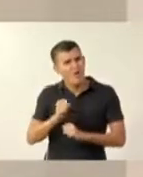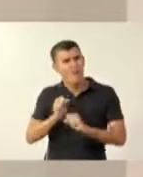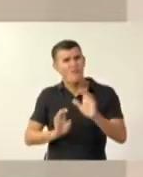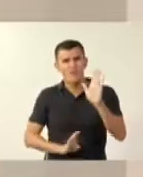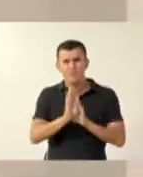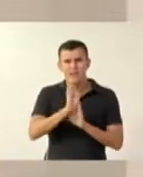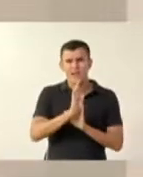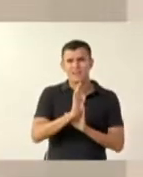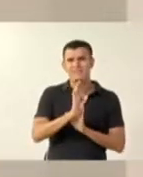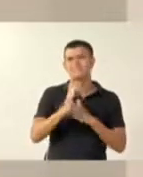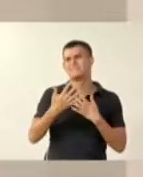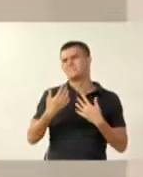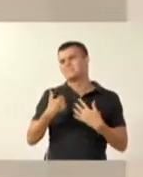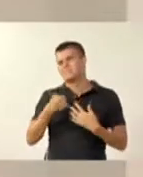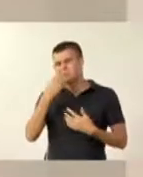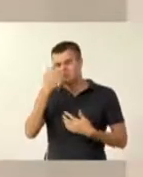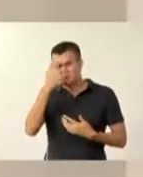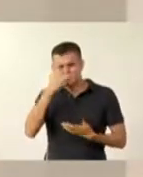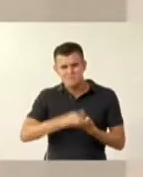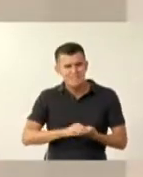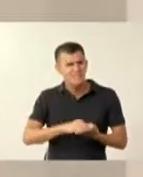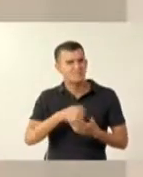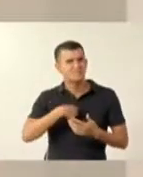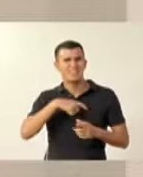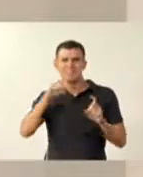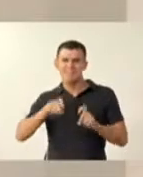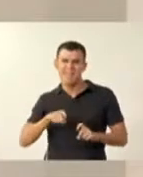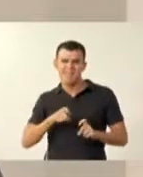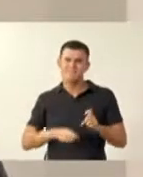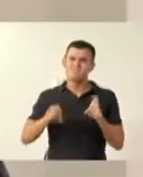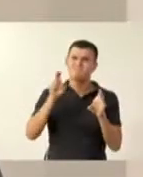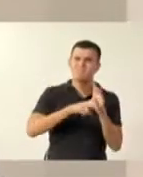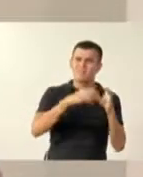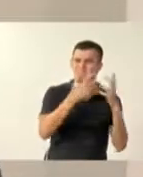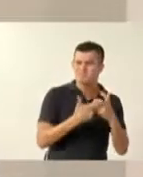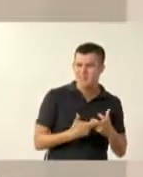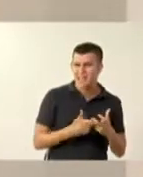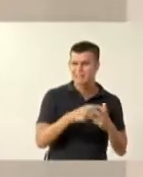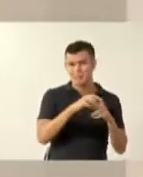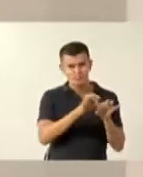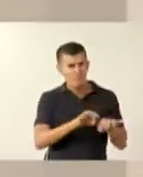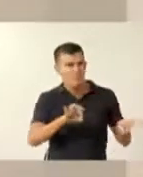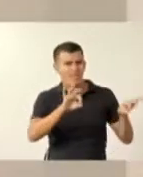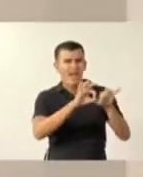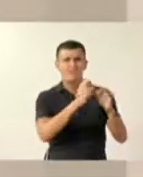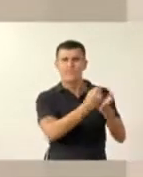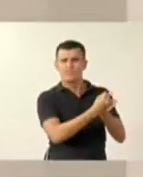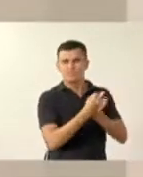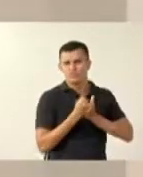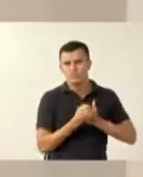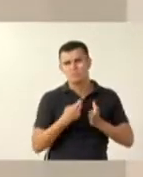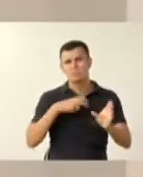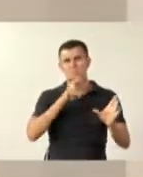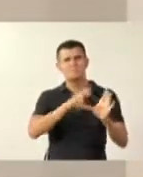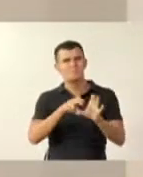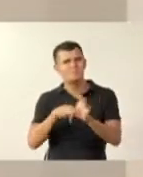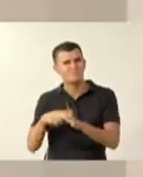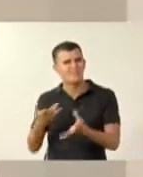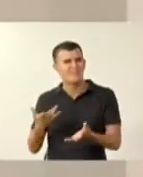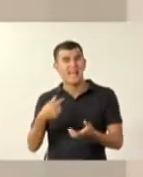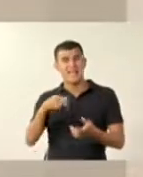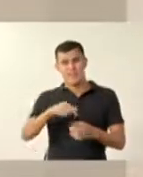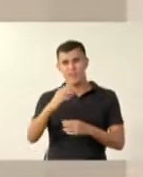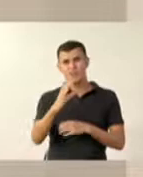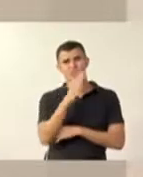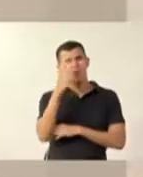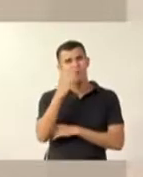que hay que pertenecer a unos grupos pequeños y como una rosca muy en la línea colombiana en